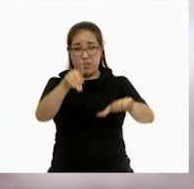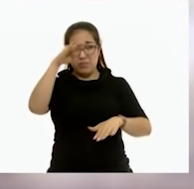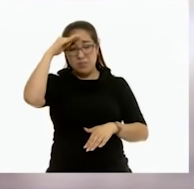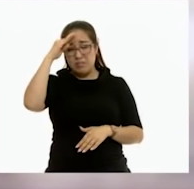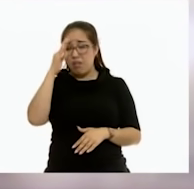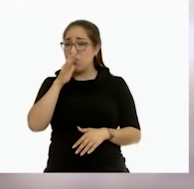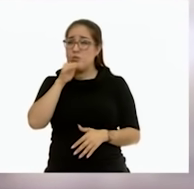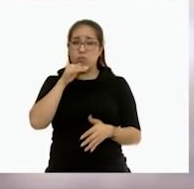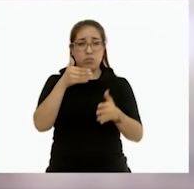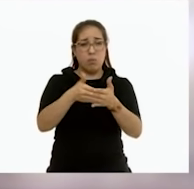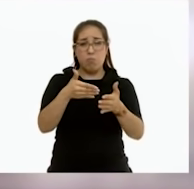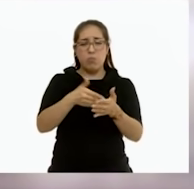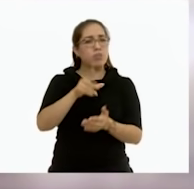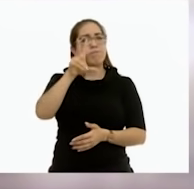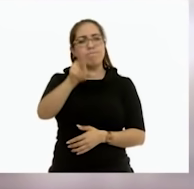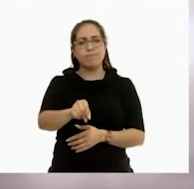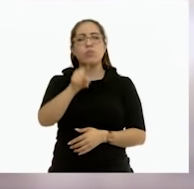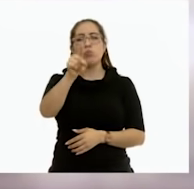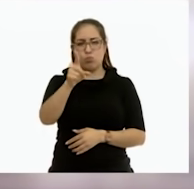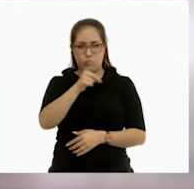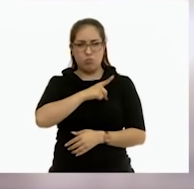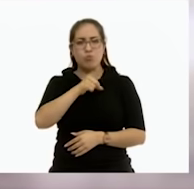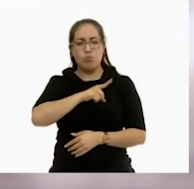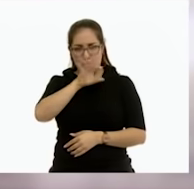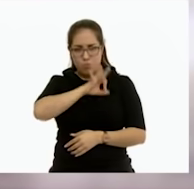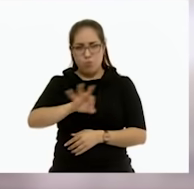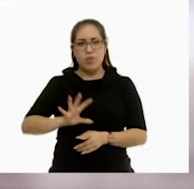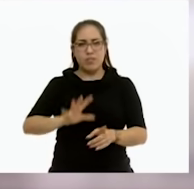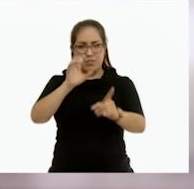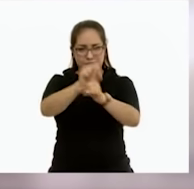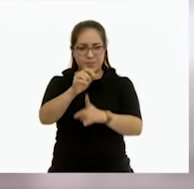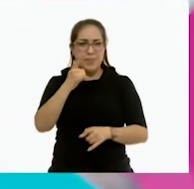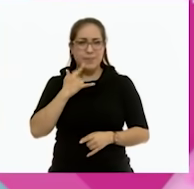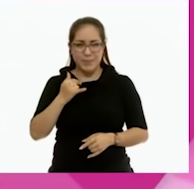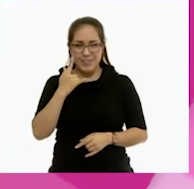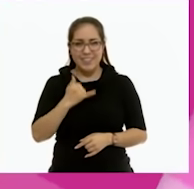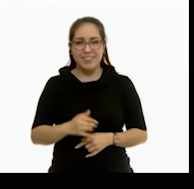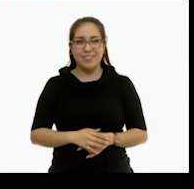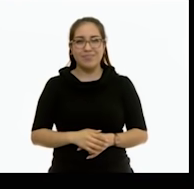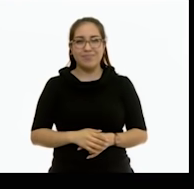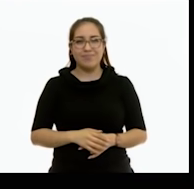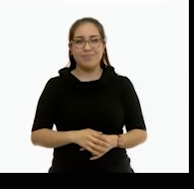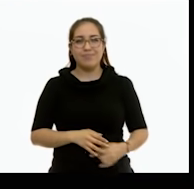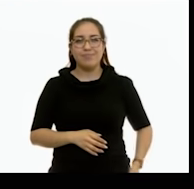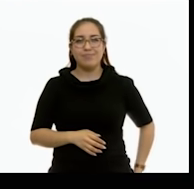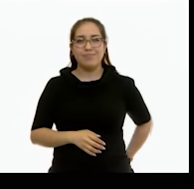el no se puede, porque solamente tú sabes hasta dónde puedes llegar.